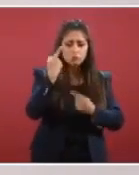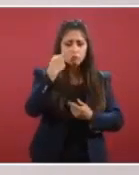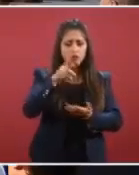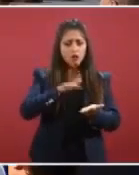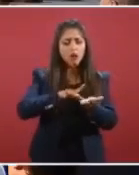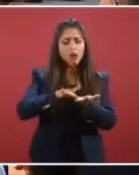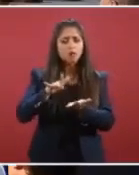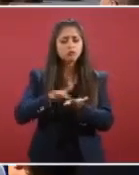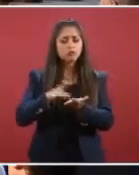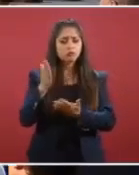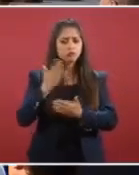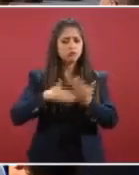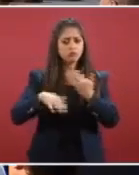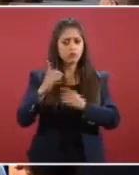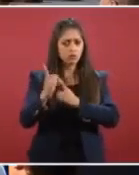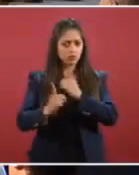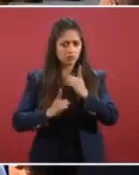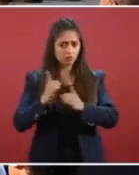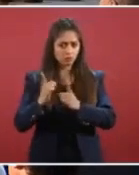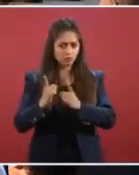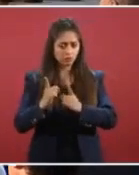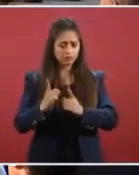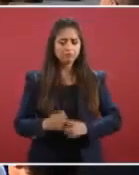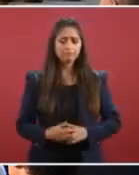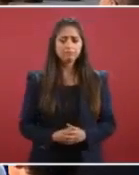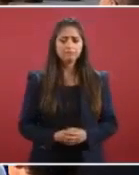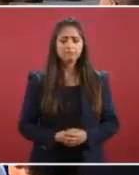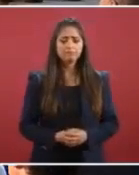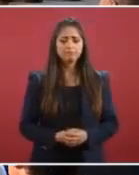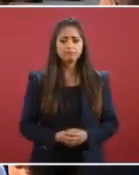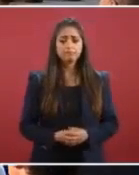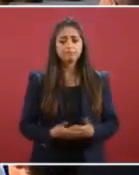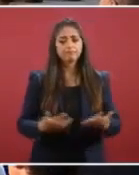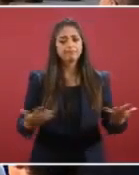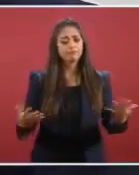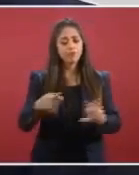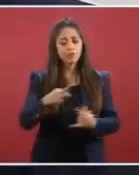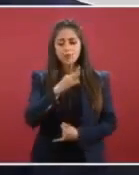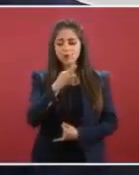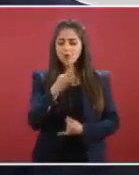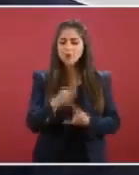Y por último, pues lo que hace el gobierno,